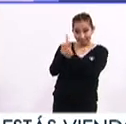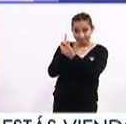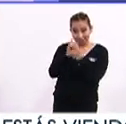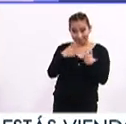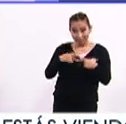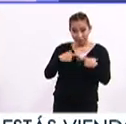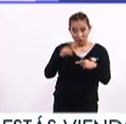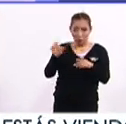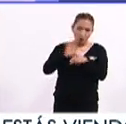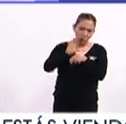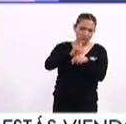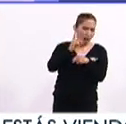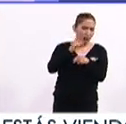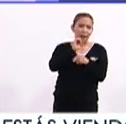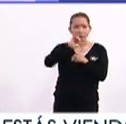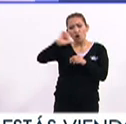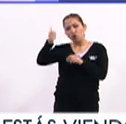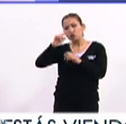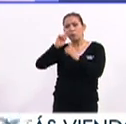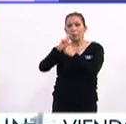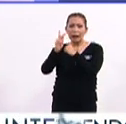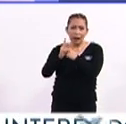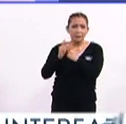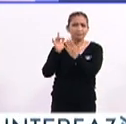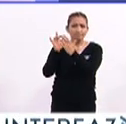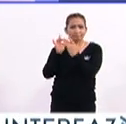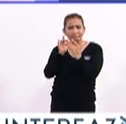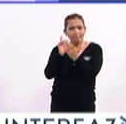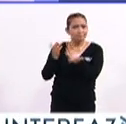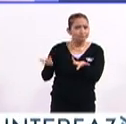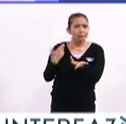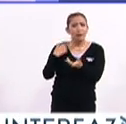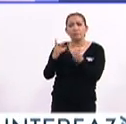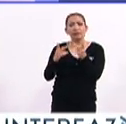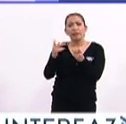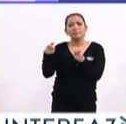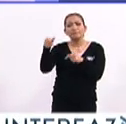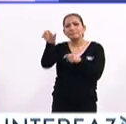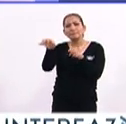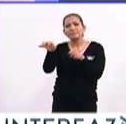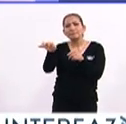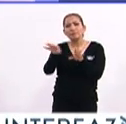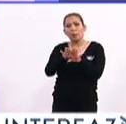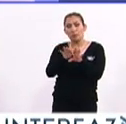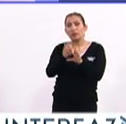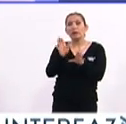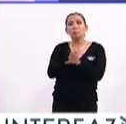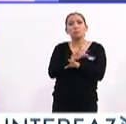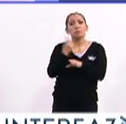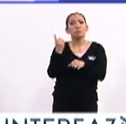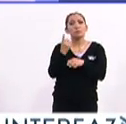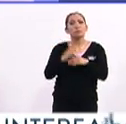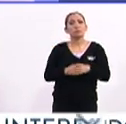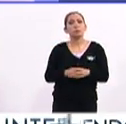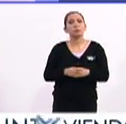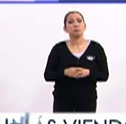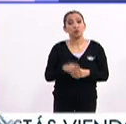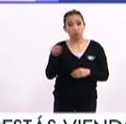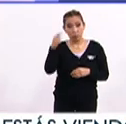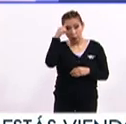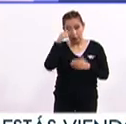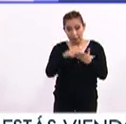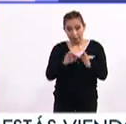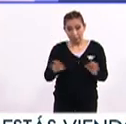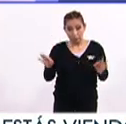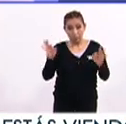personas, no solamente colombianos, sino de diferentes nacionalidades. Platícanos un poco de eso y por qué, si crees que